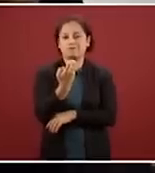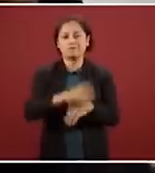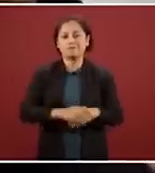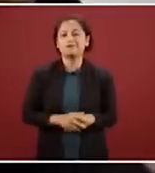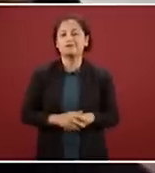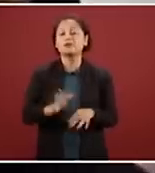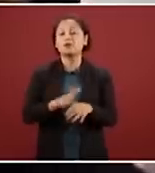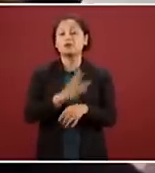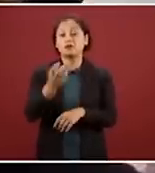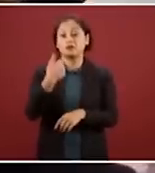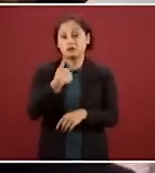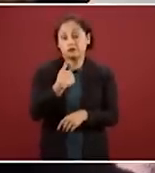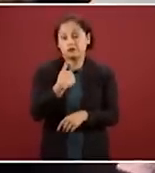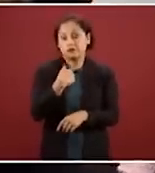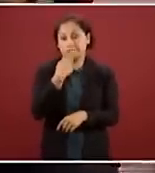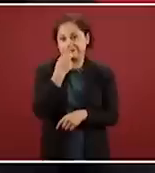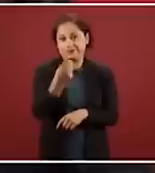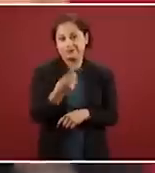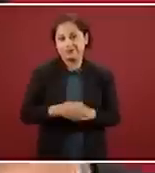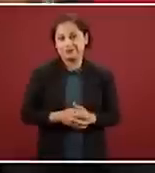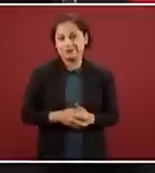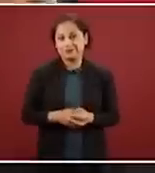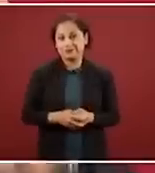refiero, y soy así,